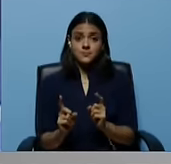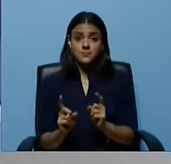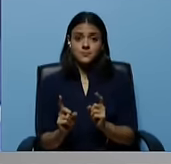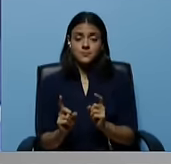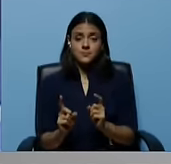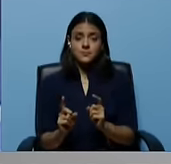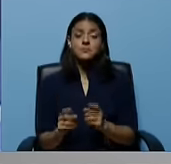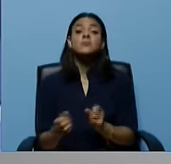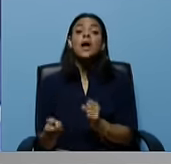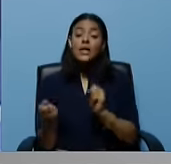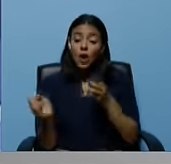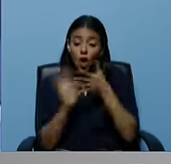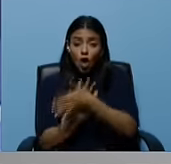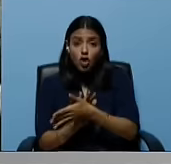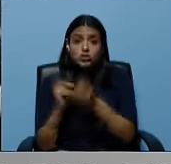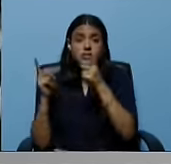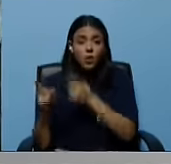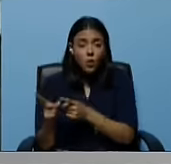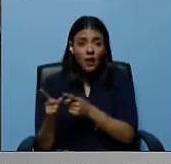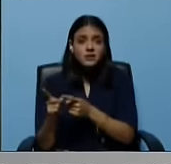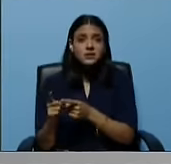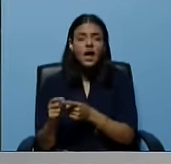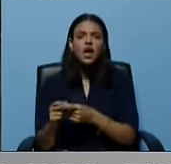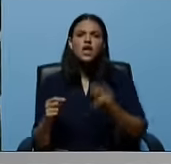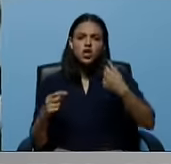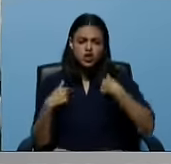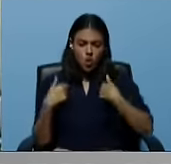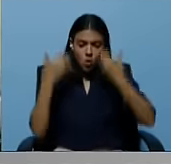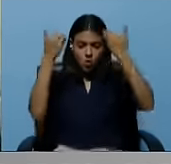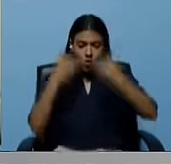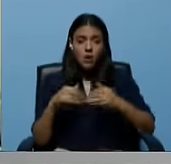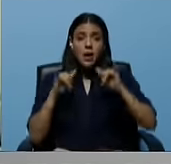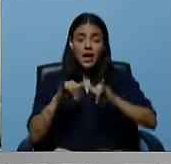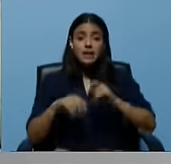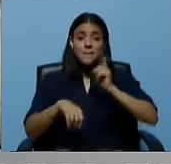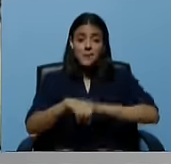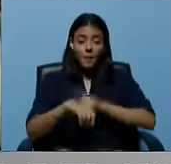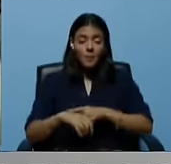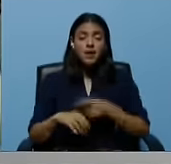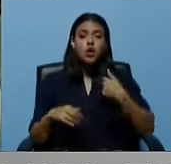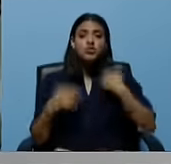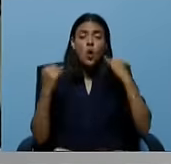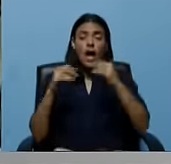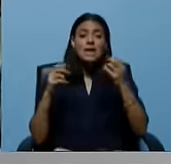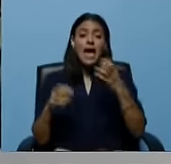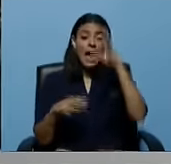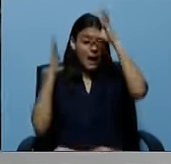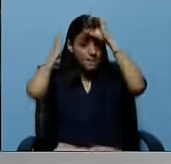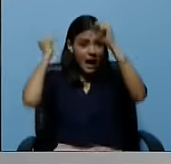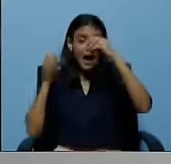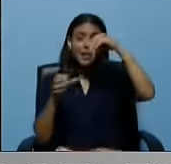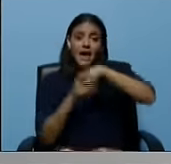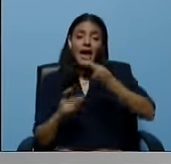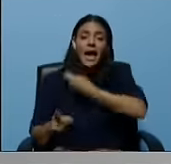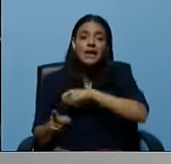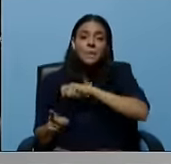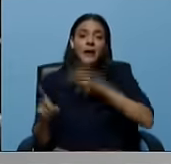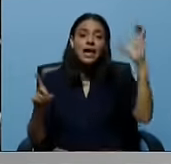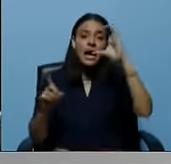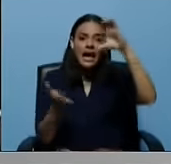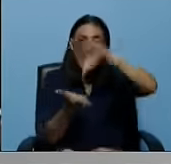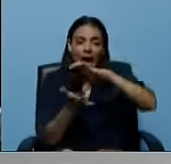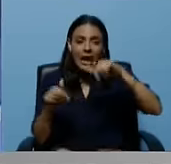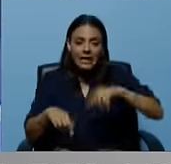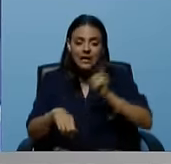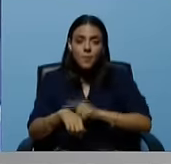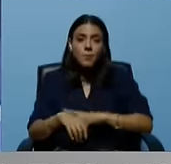En consecuencia, encontrándome en la sede de la Embajada del Reino de España en Caracas, certificamos eso porque, repito,